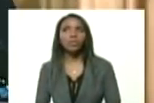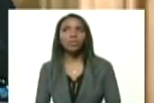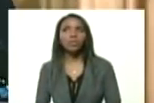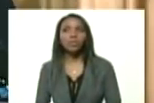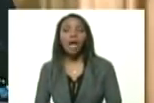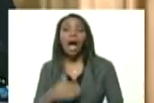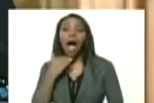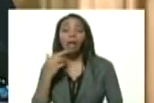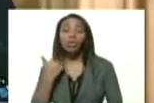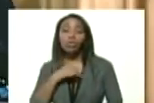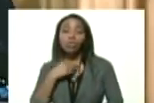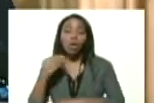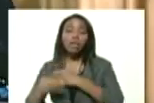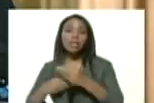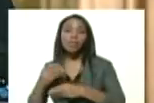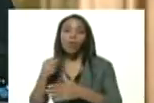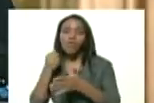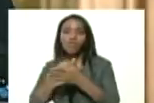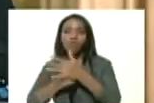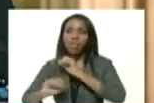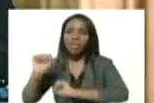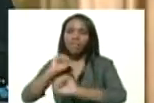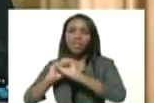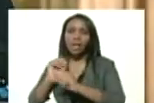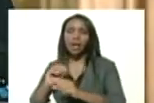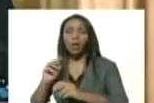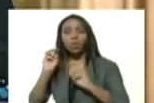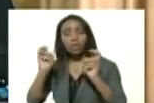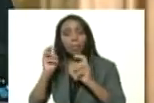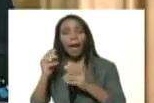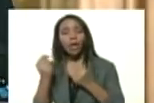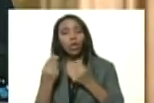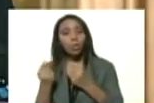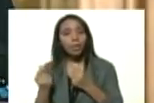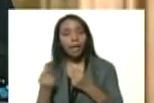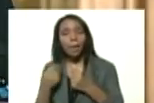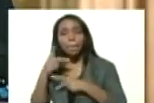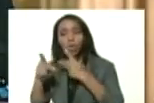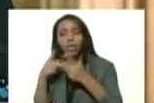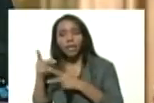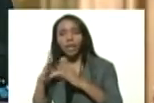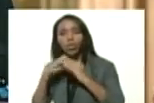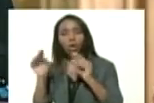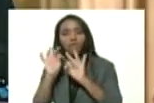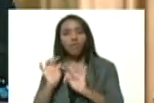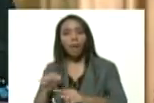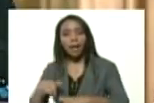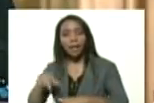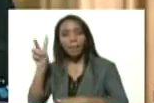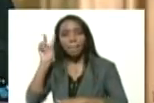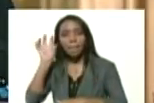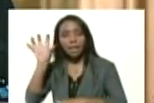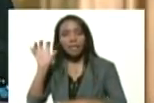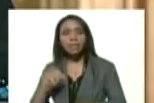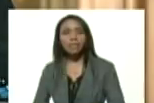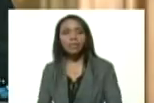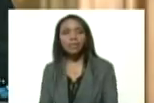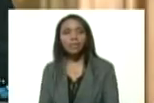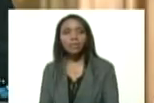si algo hemos hecho nosotros es combatir las mafias económicas políticas y de todo tipo en este país